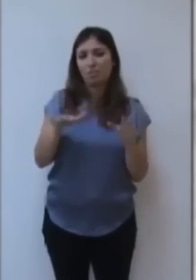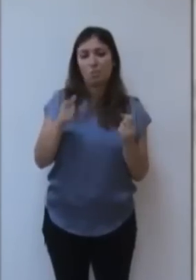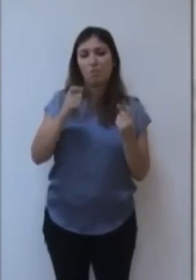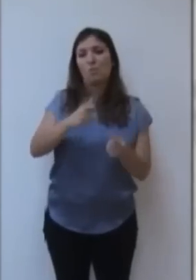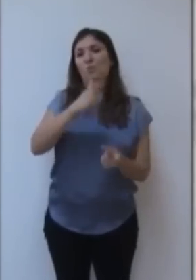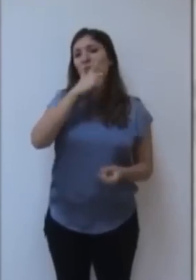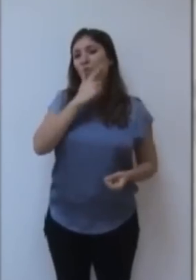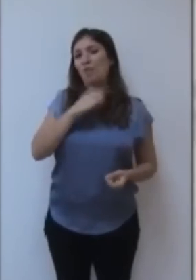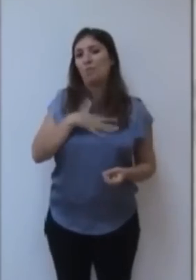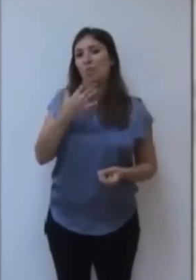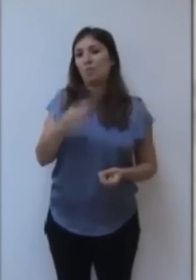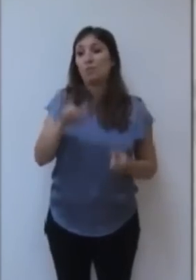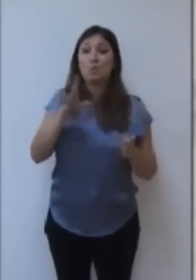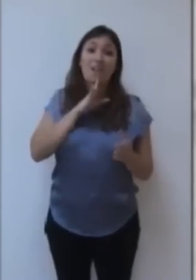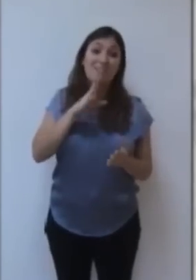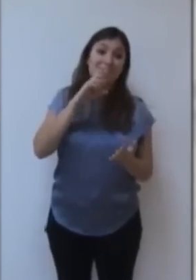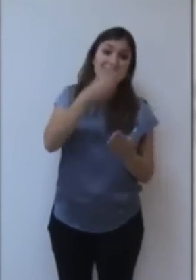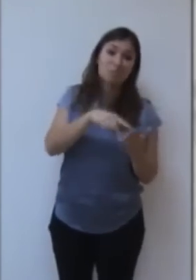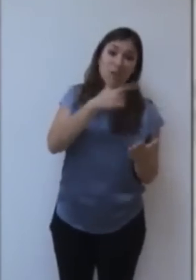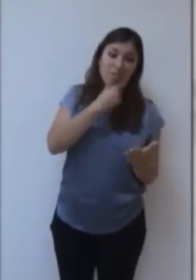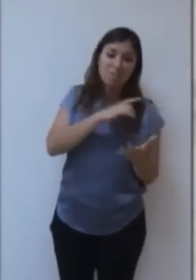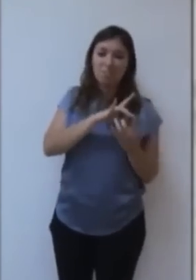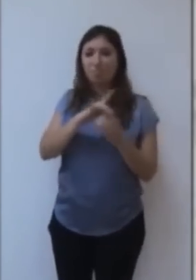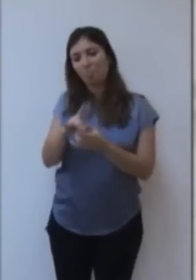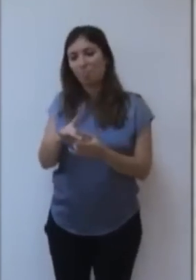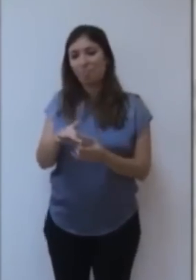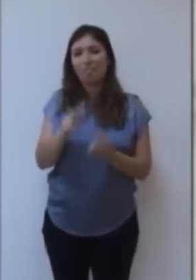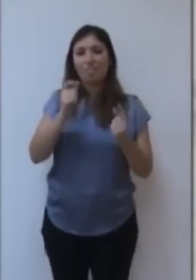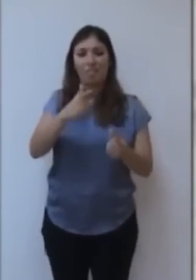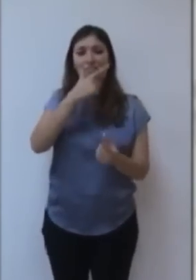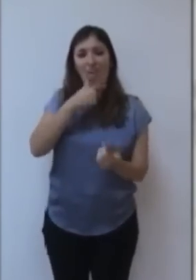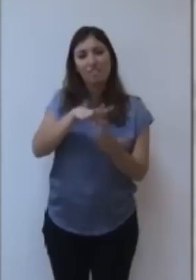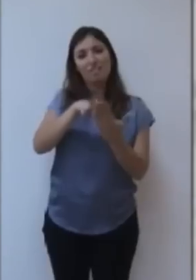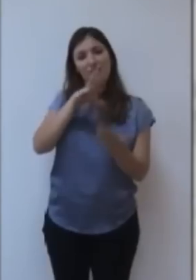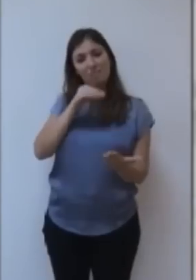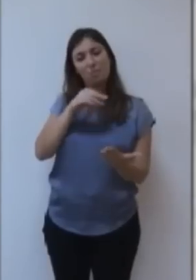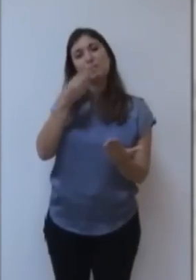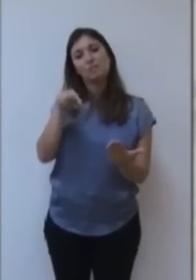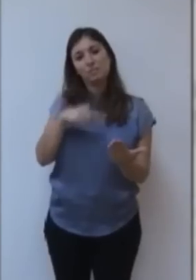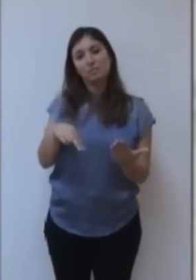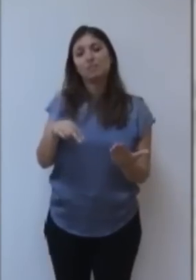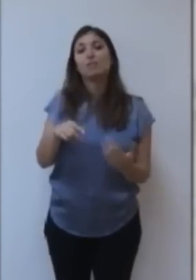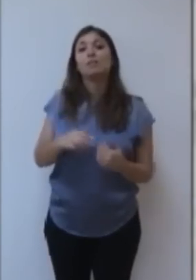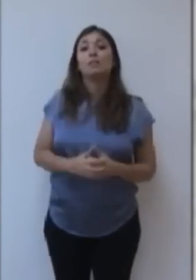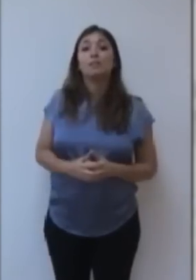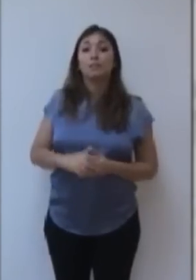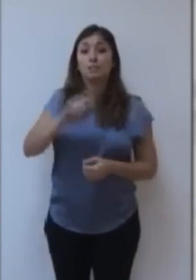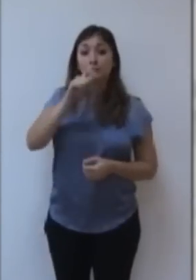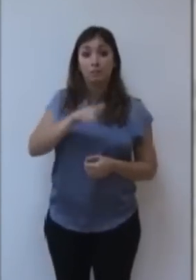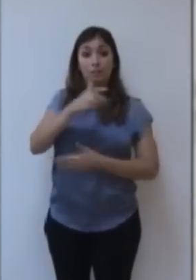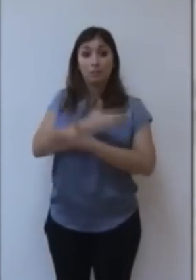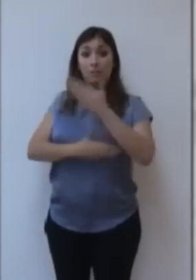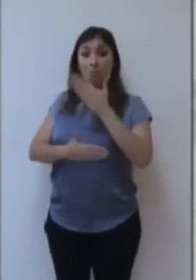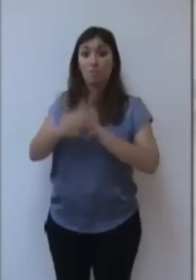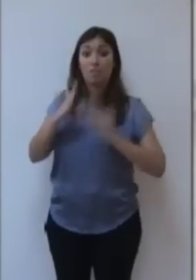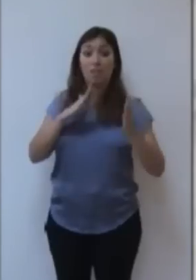fácil posible, como la lectura, podríamos decir, lo más fácil y entendible, inteligible, que incorpore el mundo de las personas con discapacidad